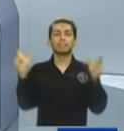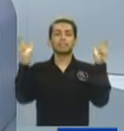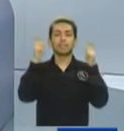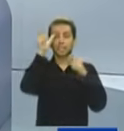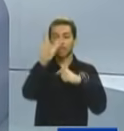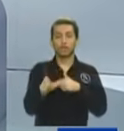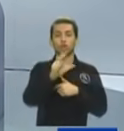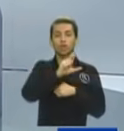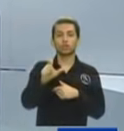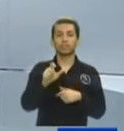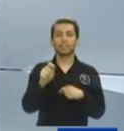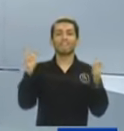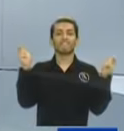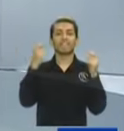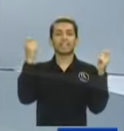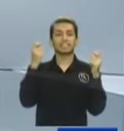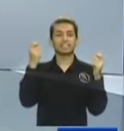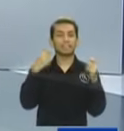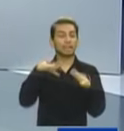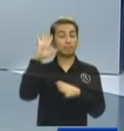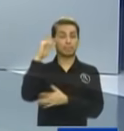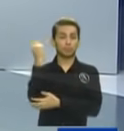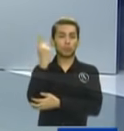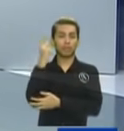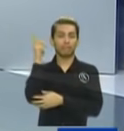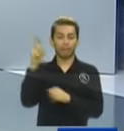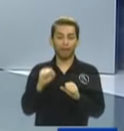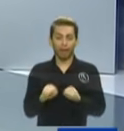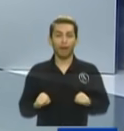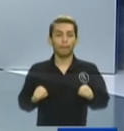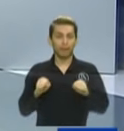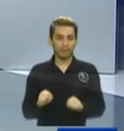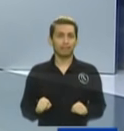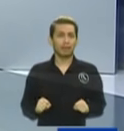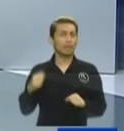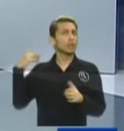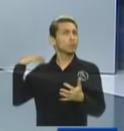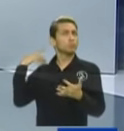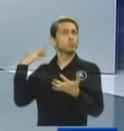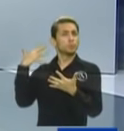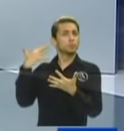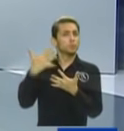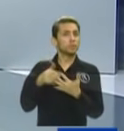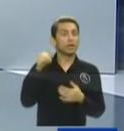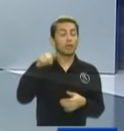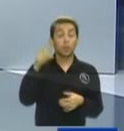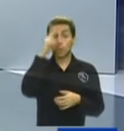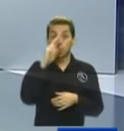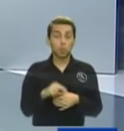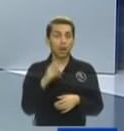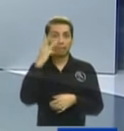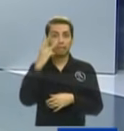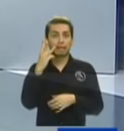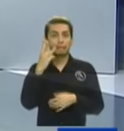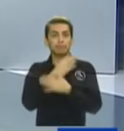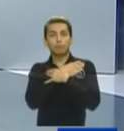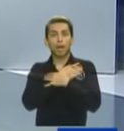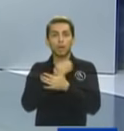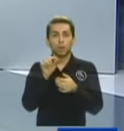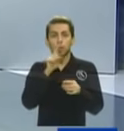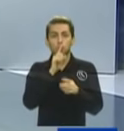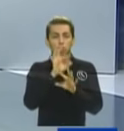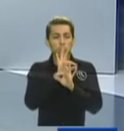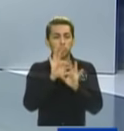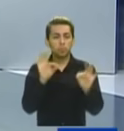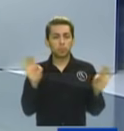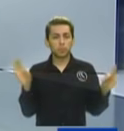de Amatitlán, que desde hace muchísimo tiempo no registraba un 3 de mayo tan discreto como el de hoy.